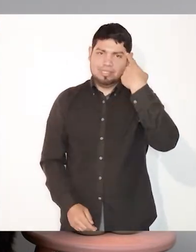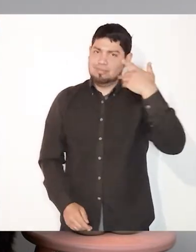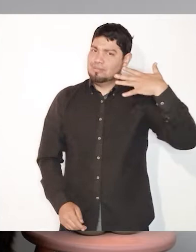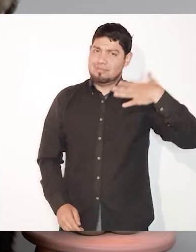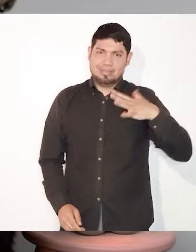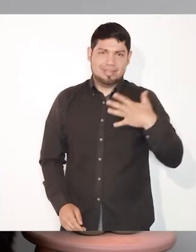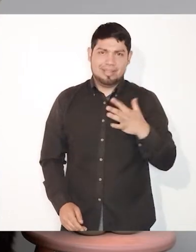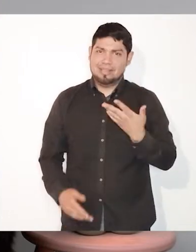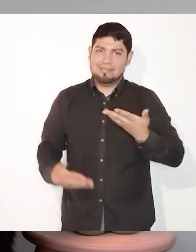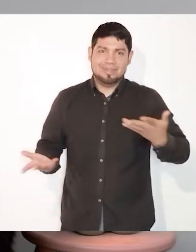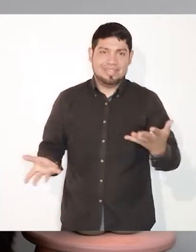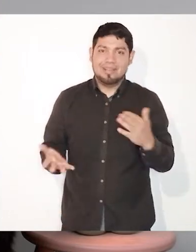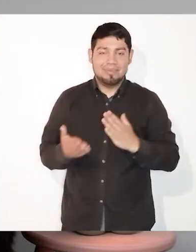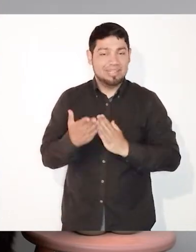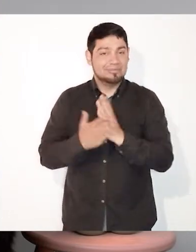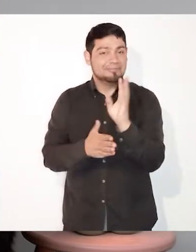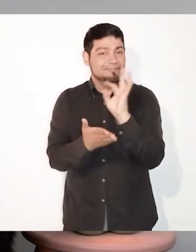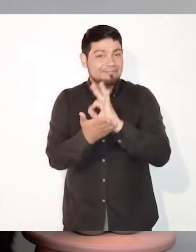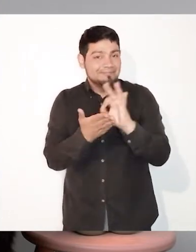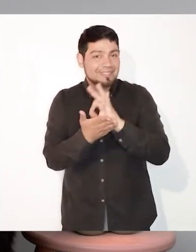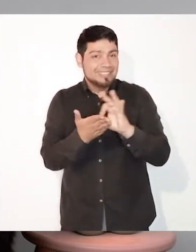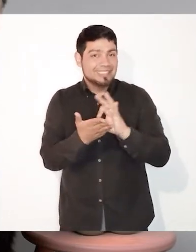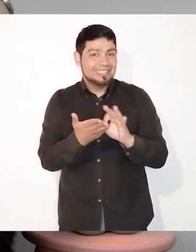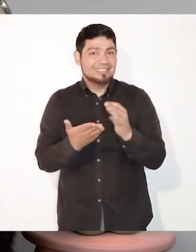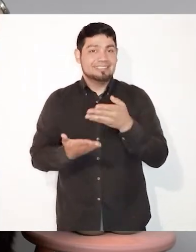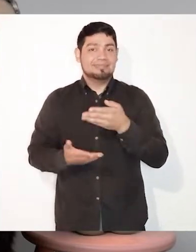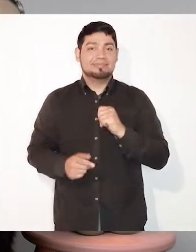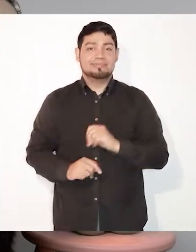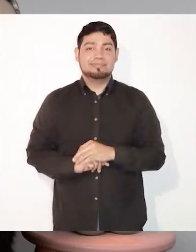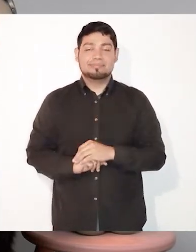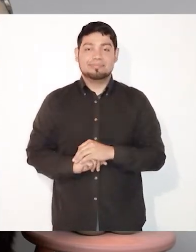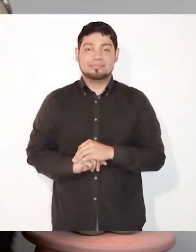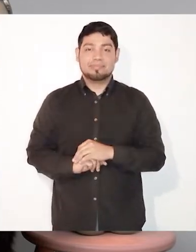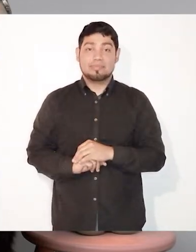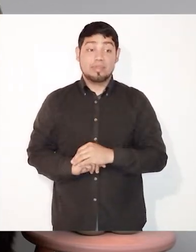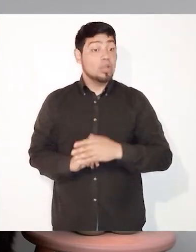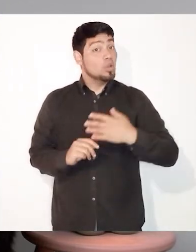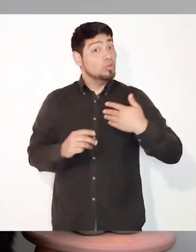Creo que los talleres literarios son fundamentales, por ejemplo, para formar un escritor. Y